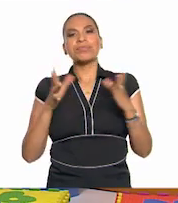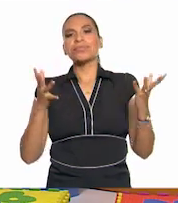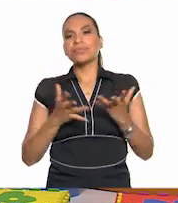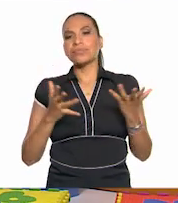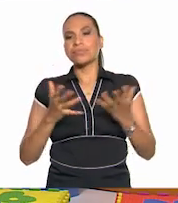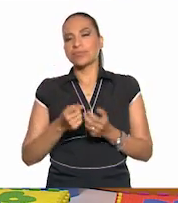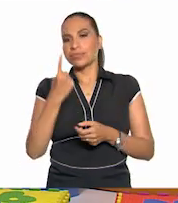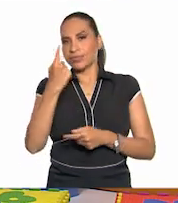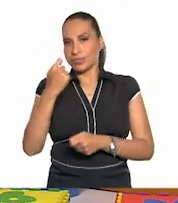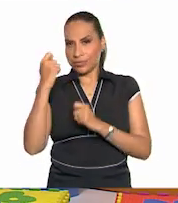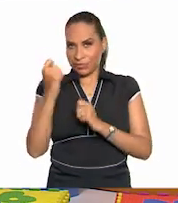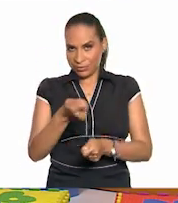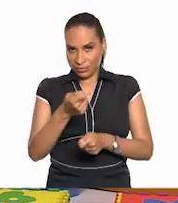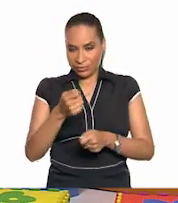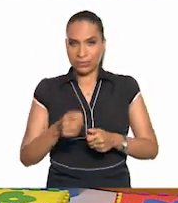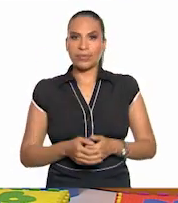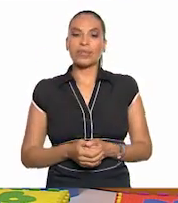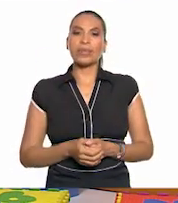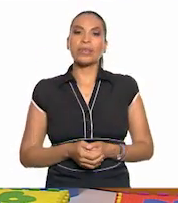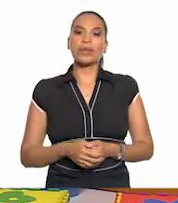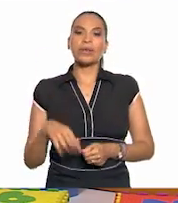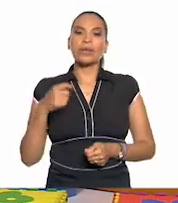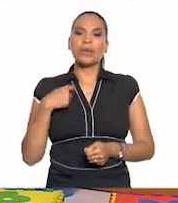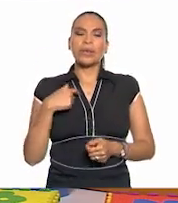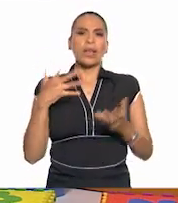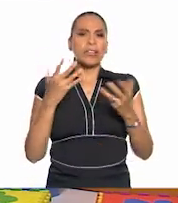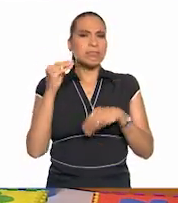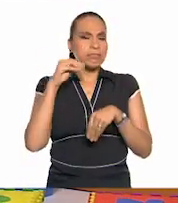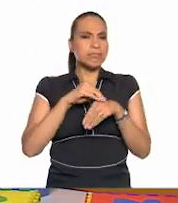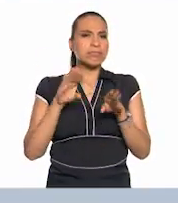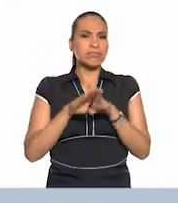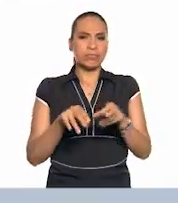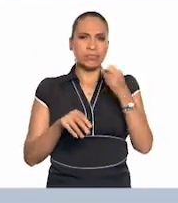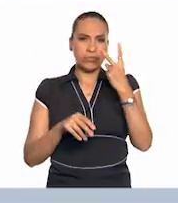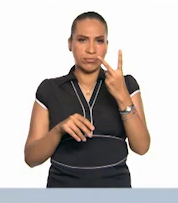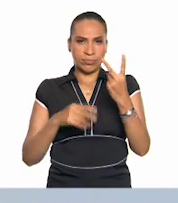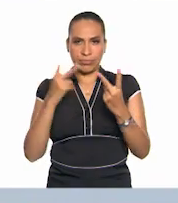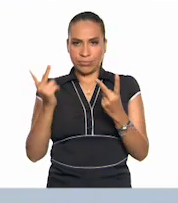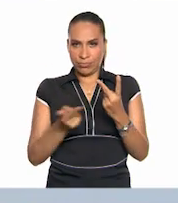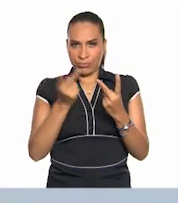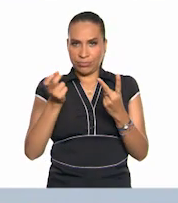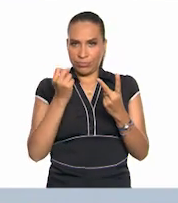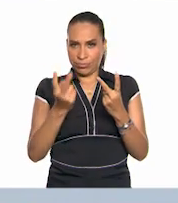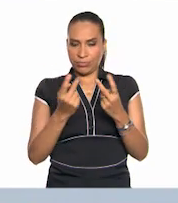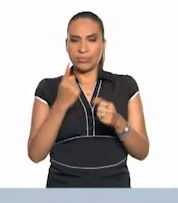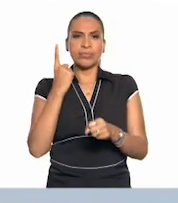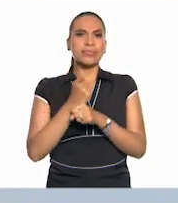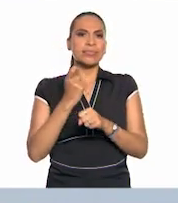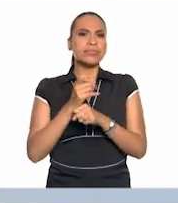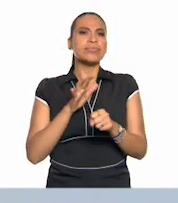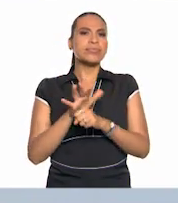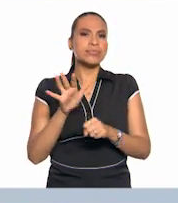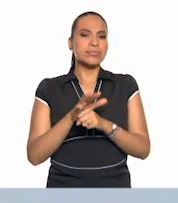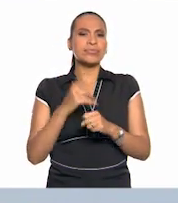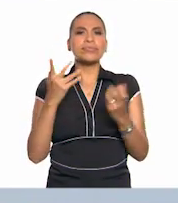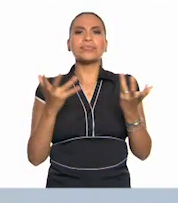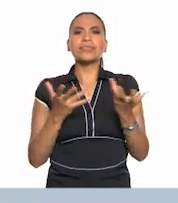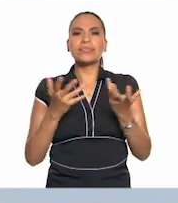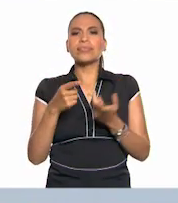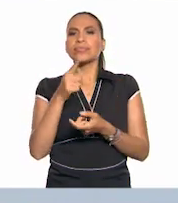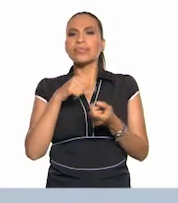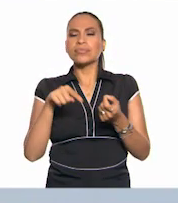elaborar una piñata. Yo me formularía dos preguntas, Mariana. A ver. La primera, ¿de qué están